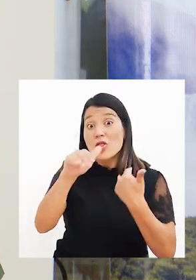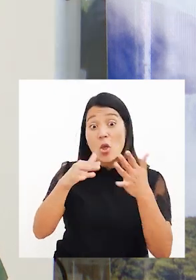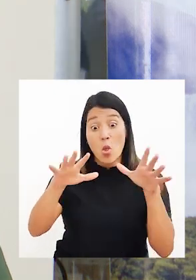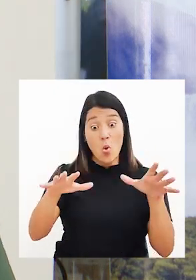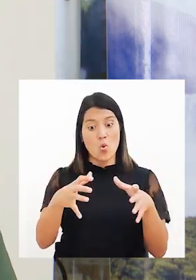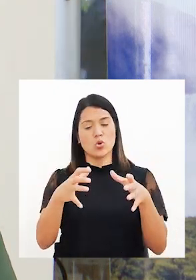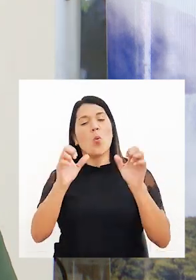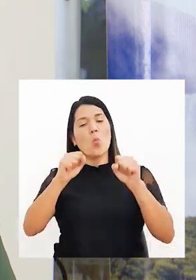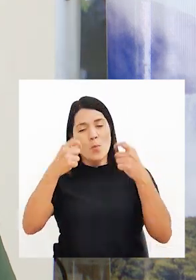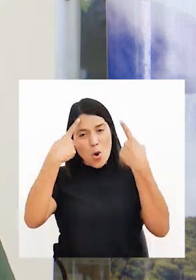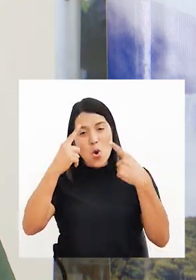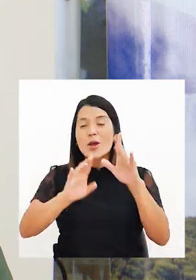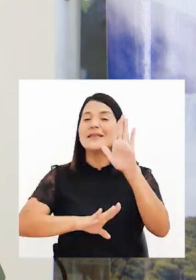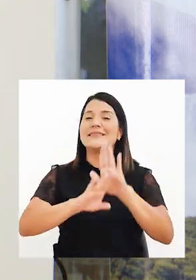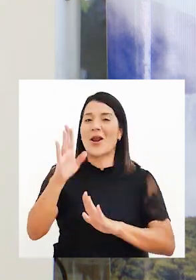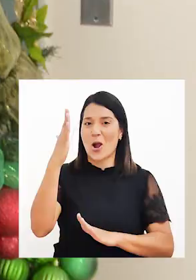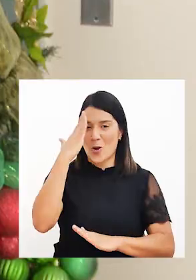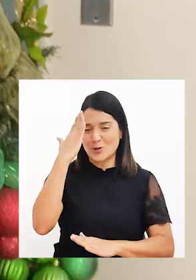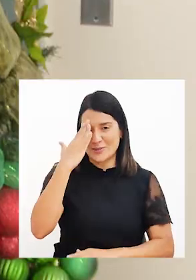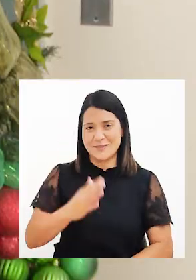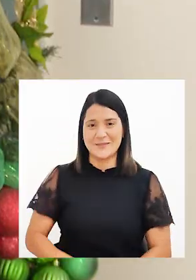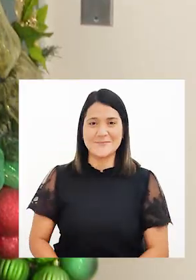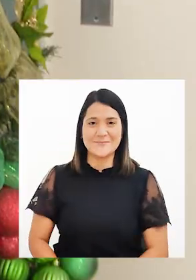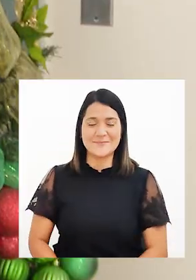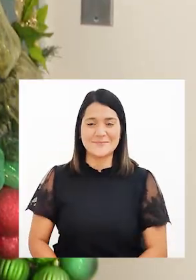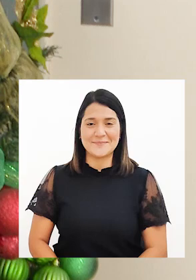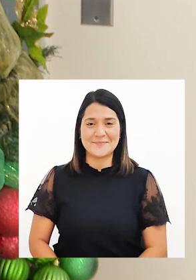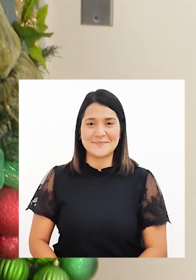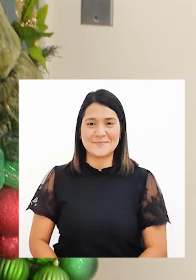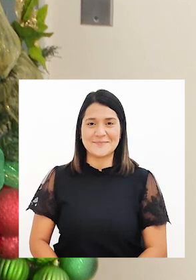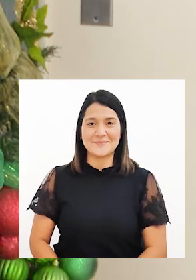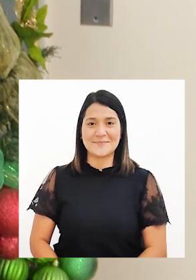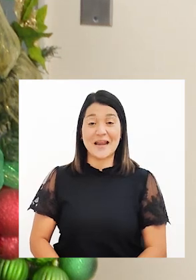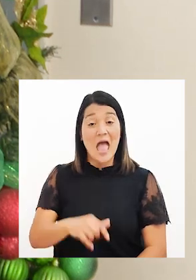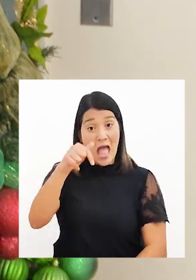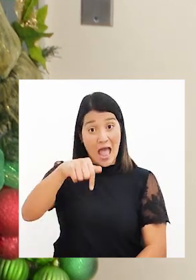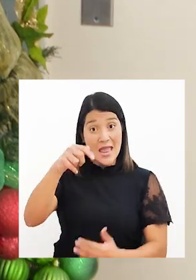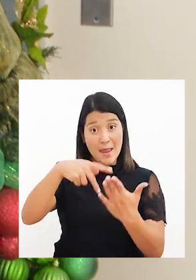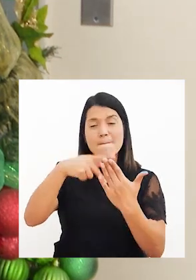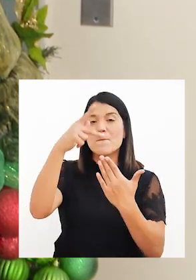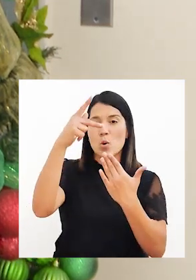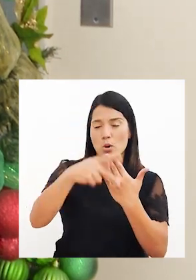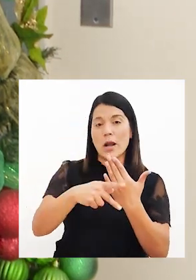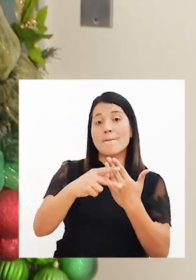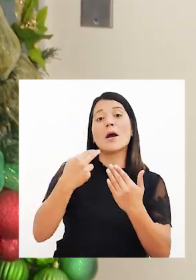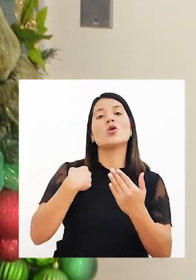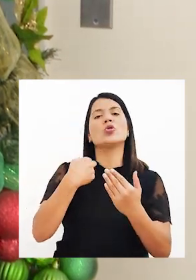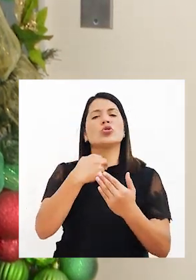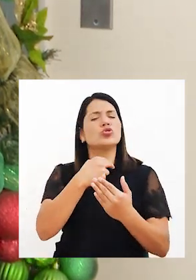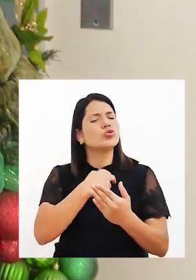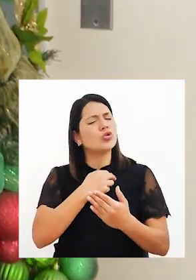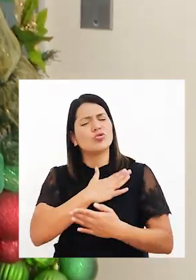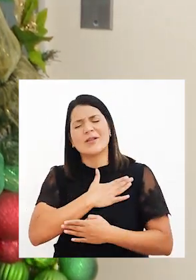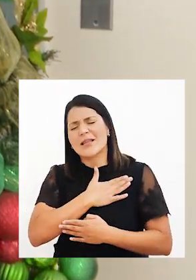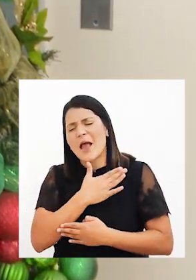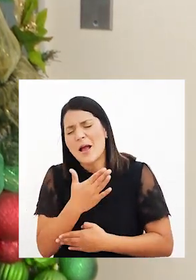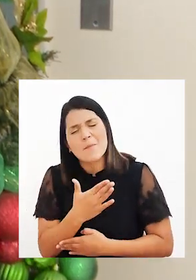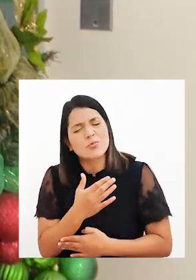juntas hemos construido conocimiento. A este programa se le puso cariño de